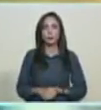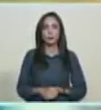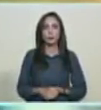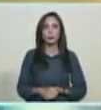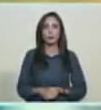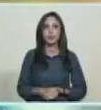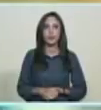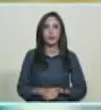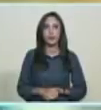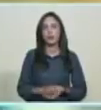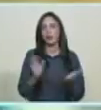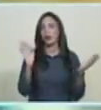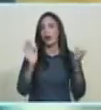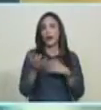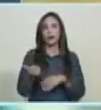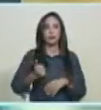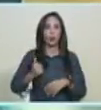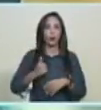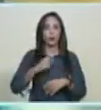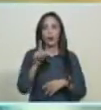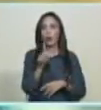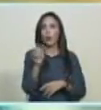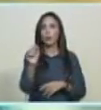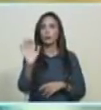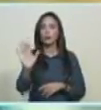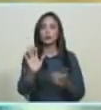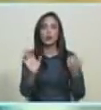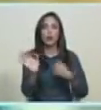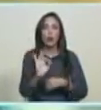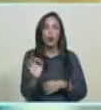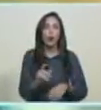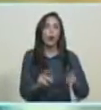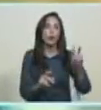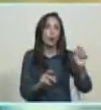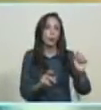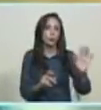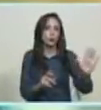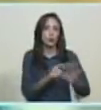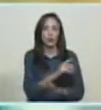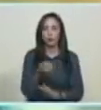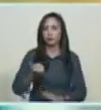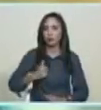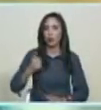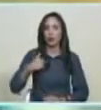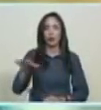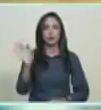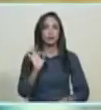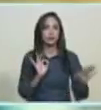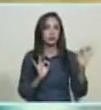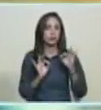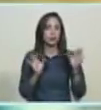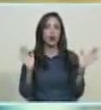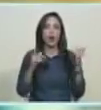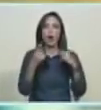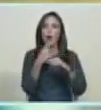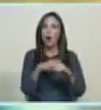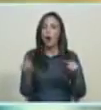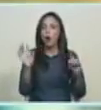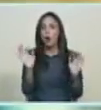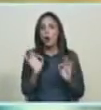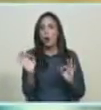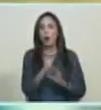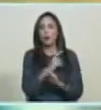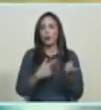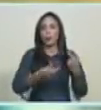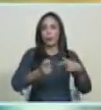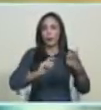de ahorro, sea en el lingote de 1.5, en el lingote de 2.5 o en los distintos planes fraccionados